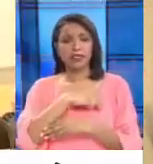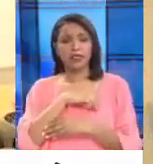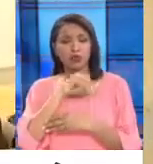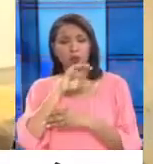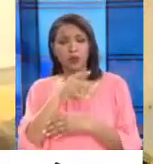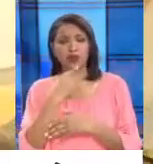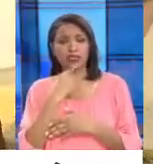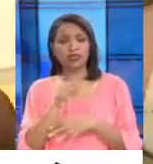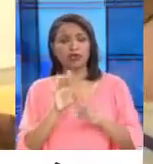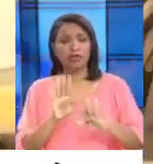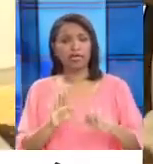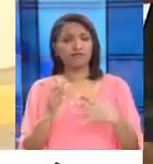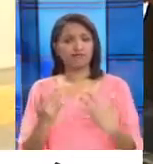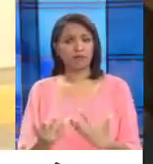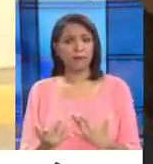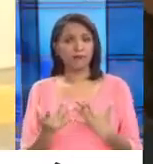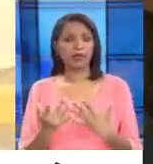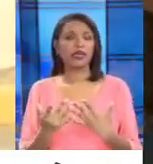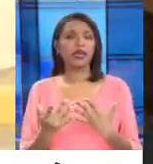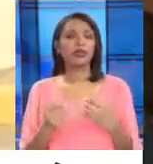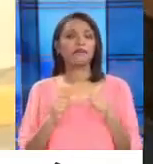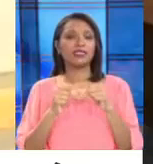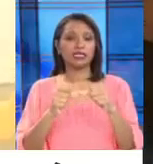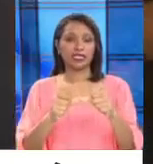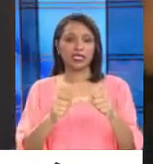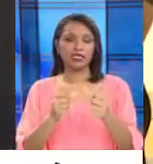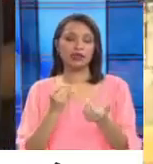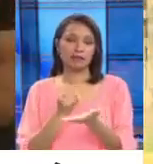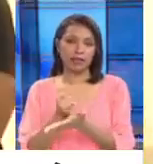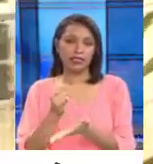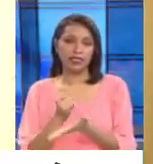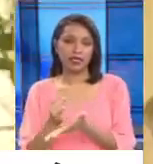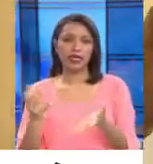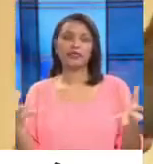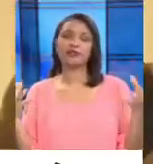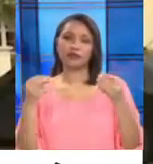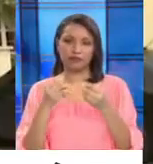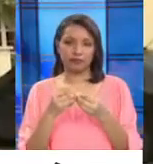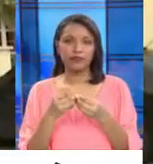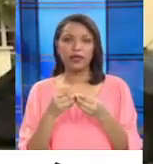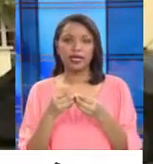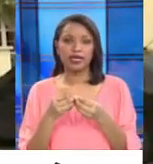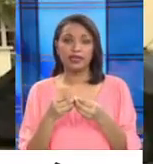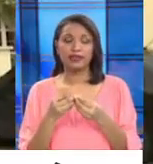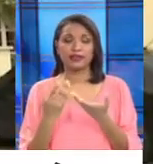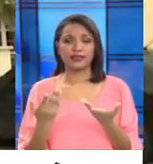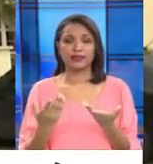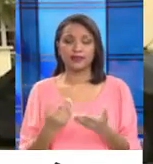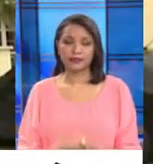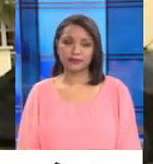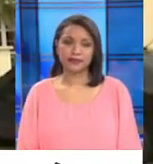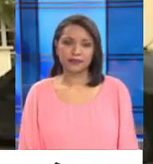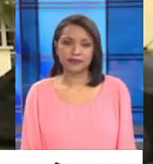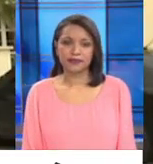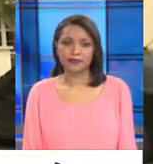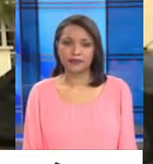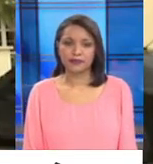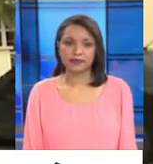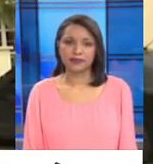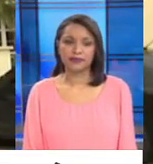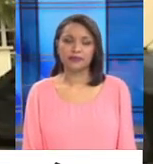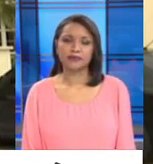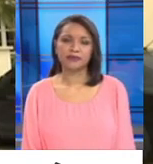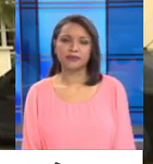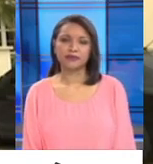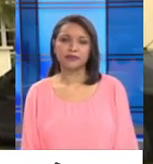estar preparado para fortalecer los cargos de femicidio y también robo agravado en perjuicio de esta comerciante